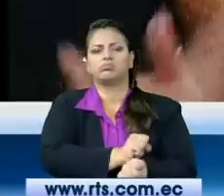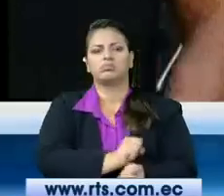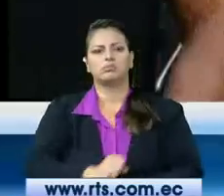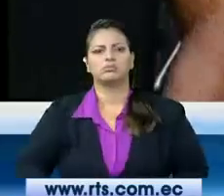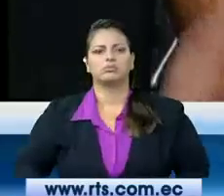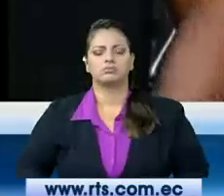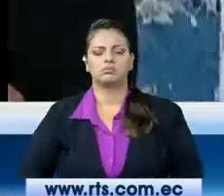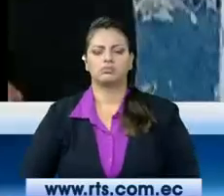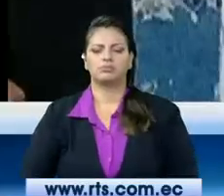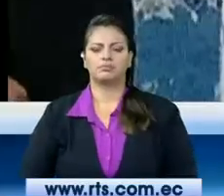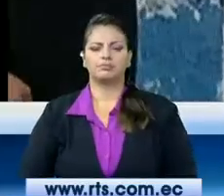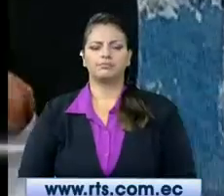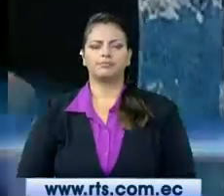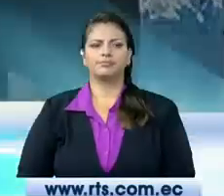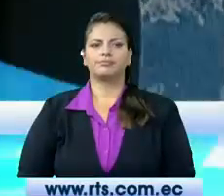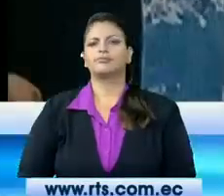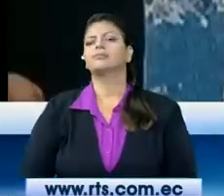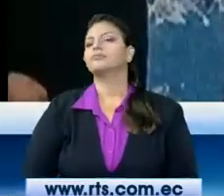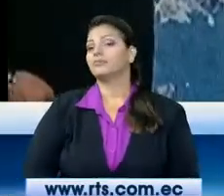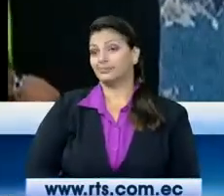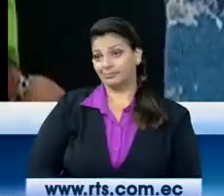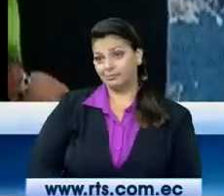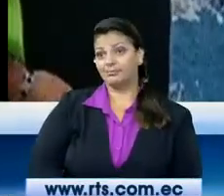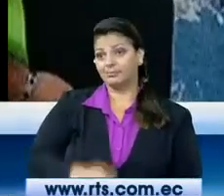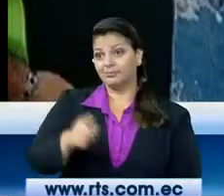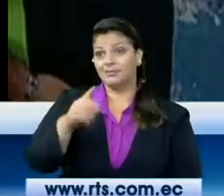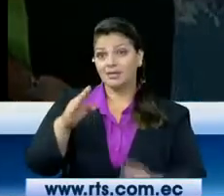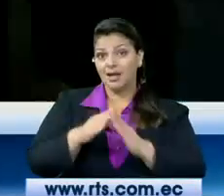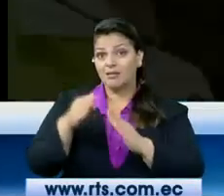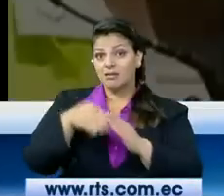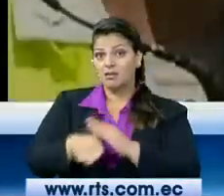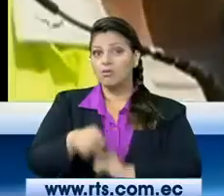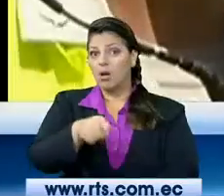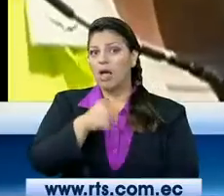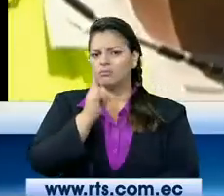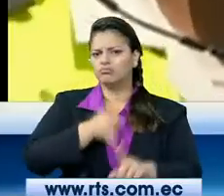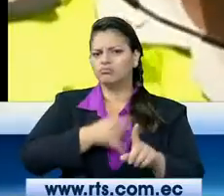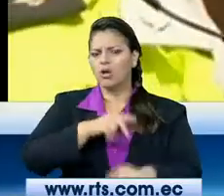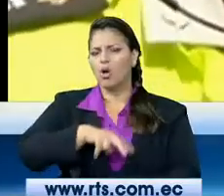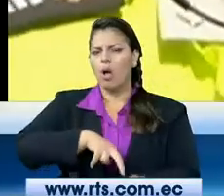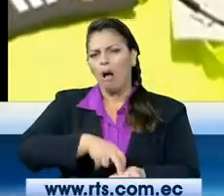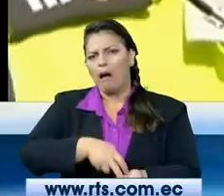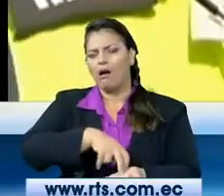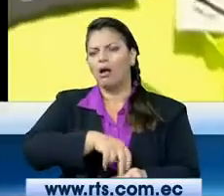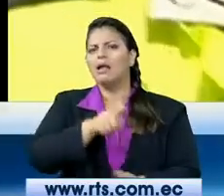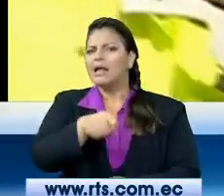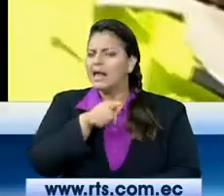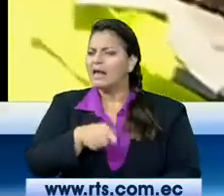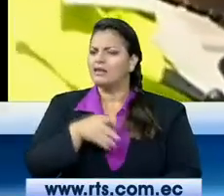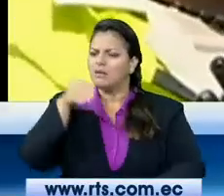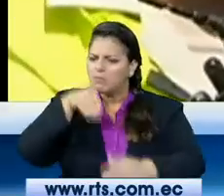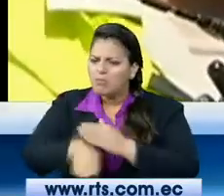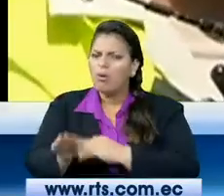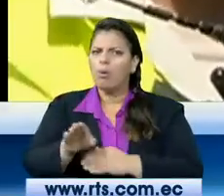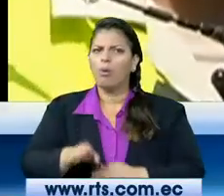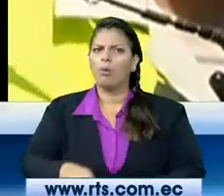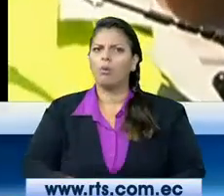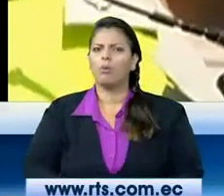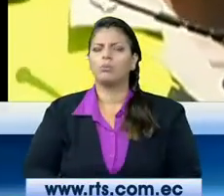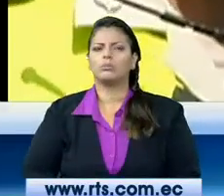habría cometido aquí lo que es el robo aquí en el interior del domicilio. Y con la unidad especial que nos colaboró, que justamente